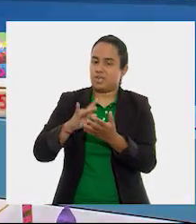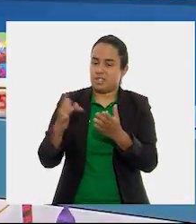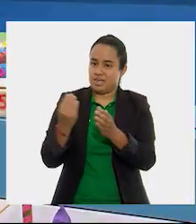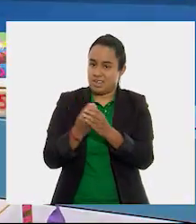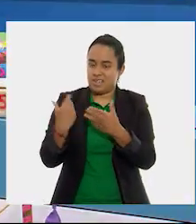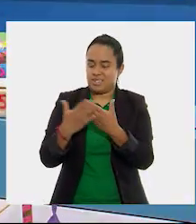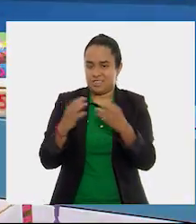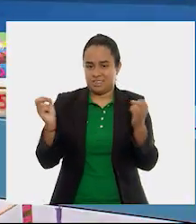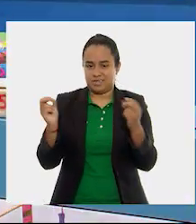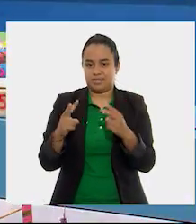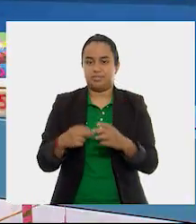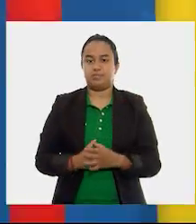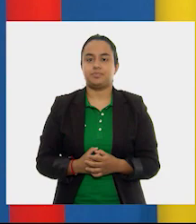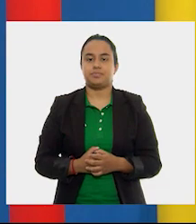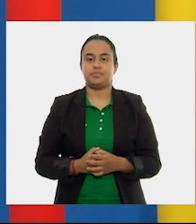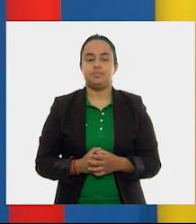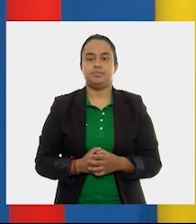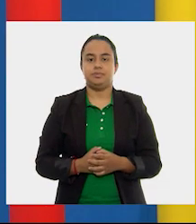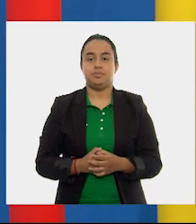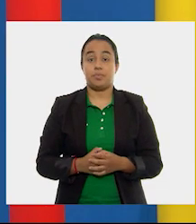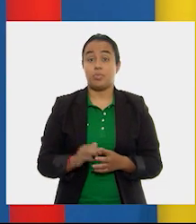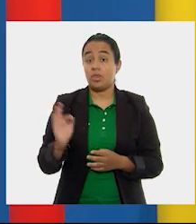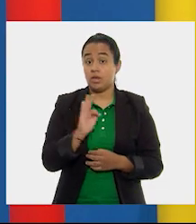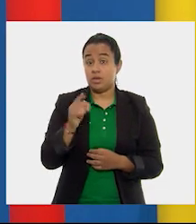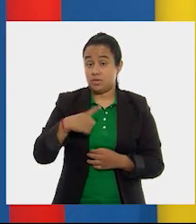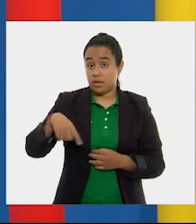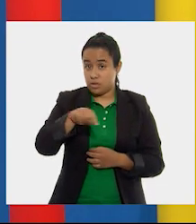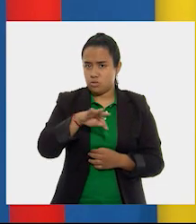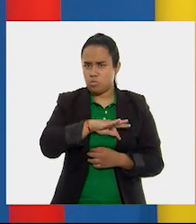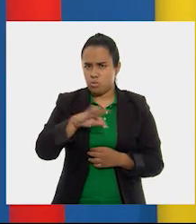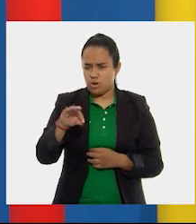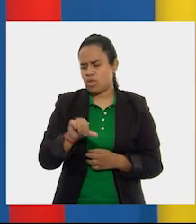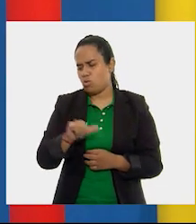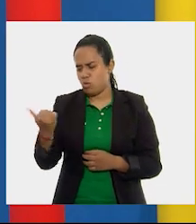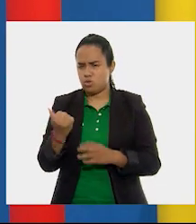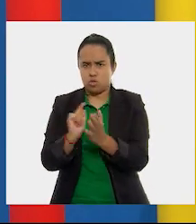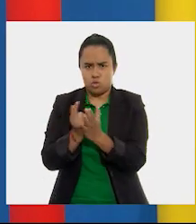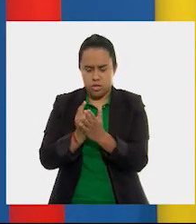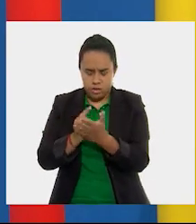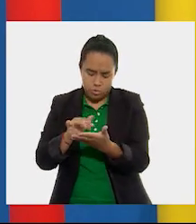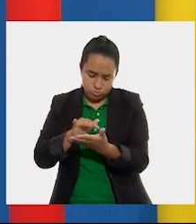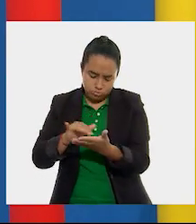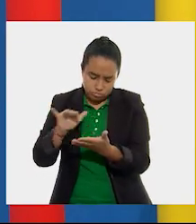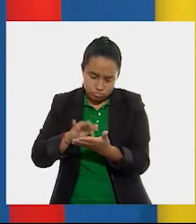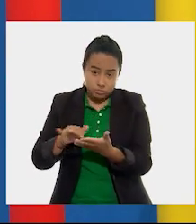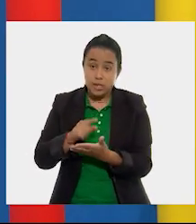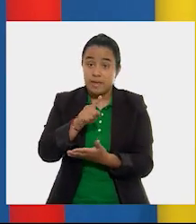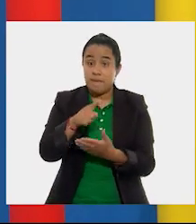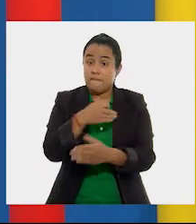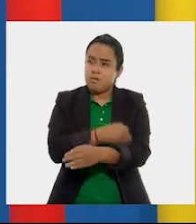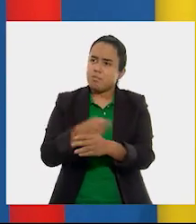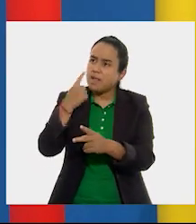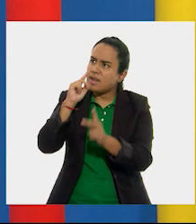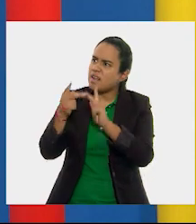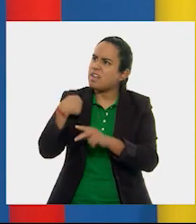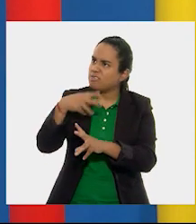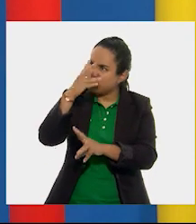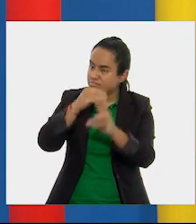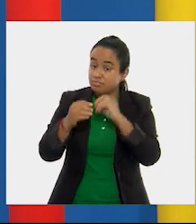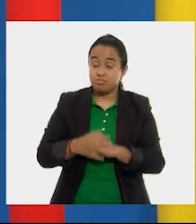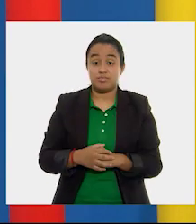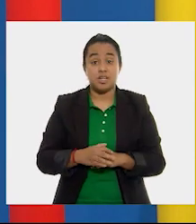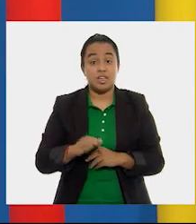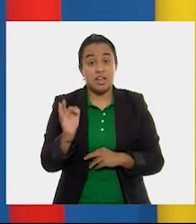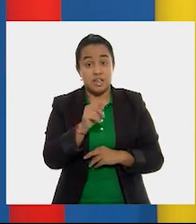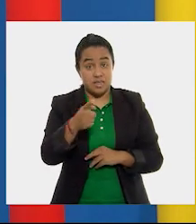clase. Gracias, Juan Carlos. Si te es posible, consulta otros libros y comenta el tema de hoy con tu familia. Si tienes